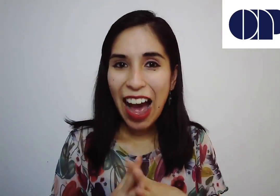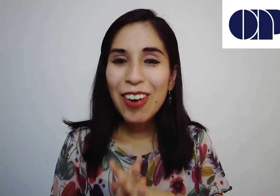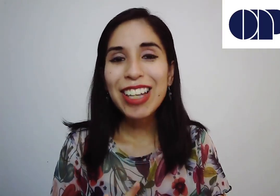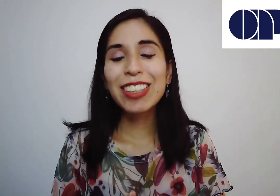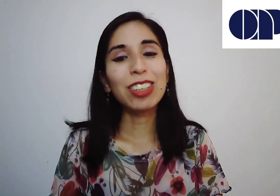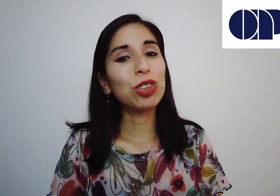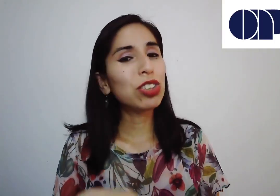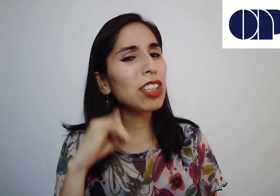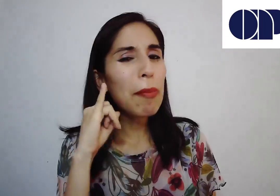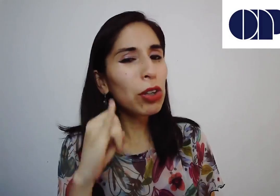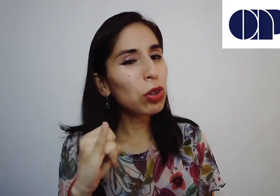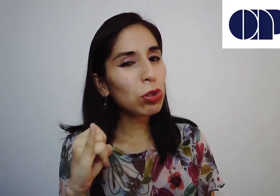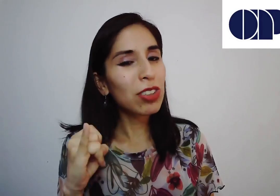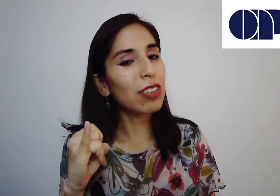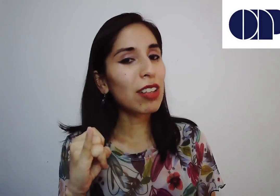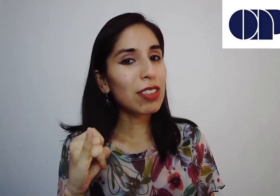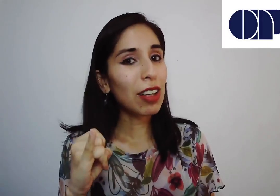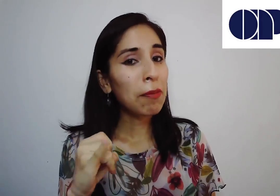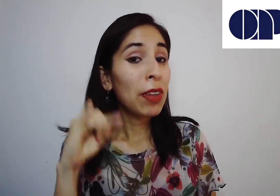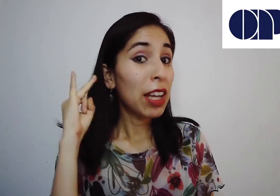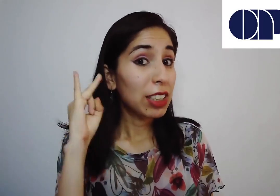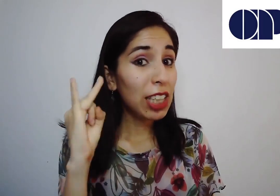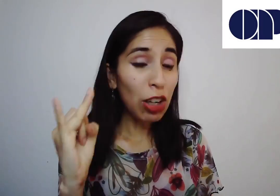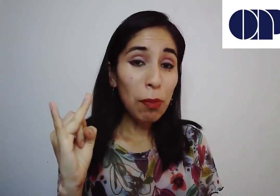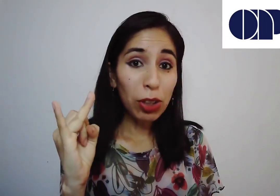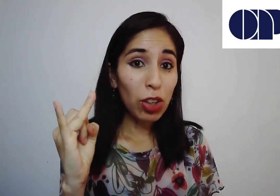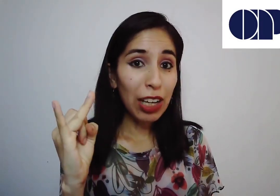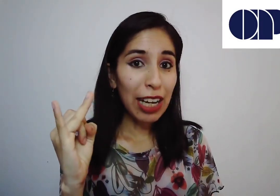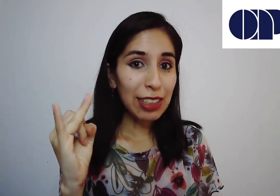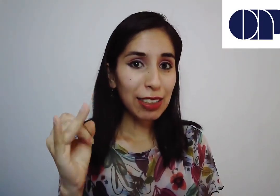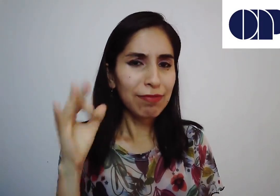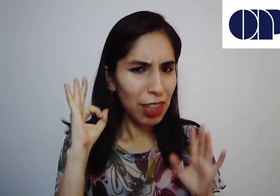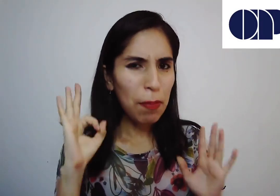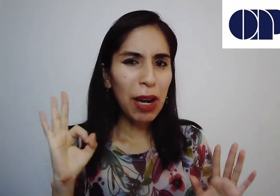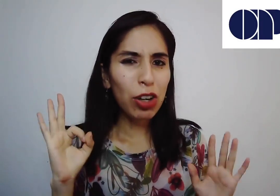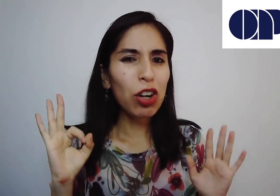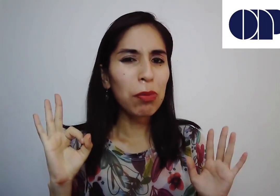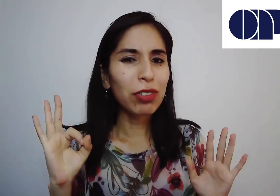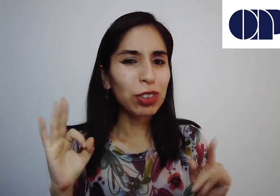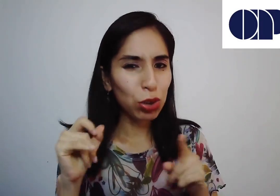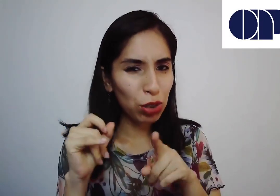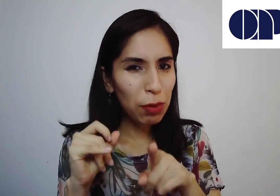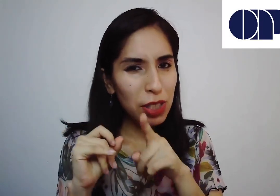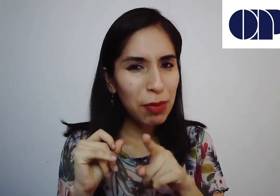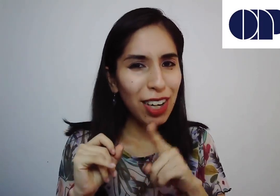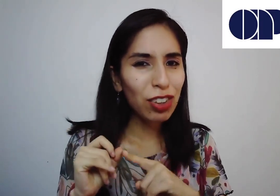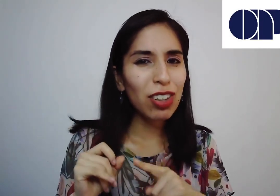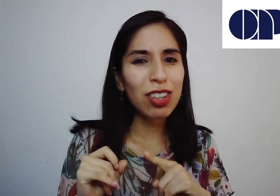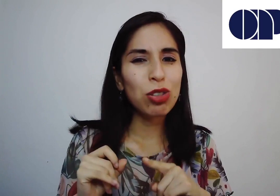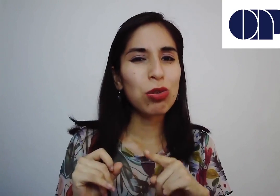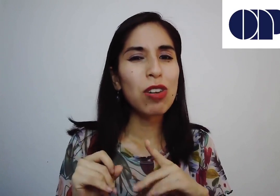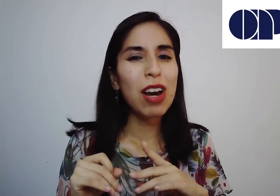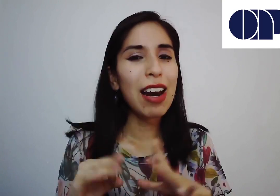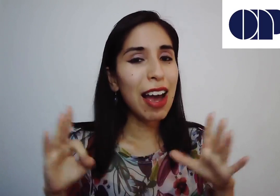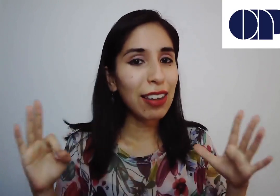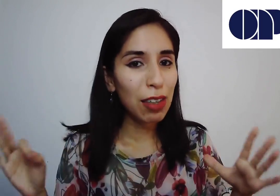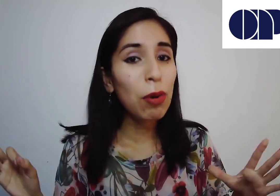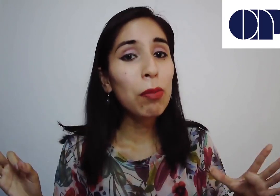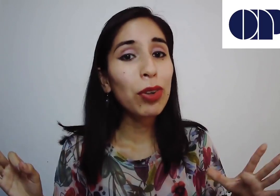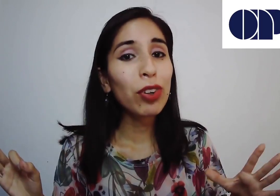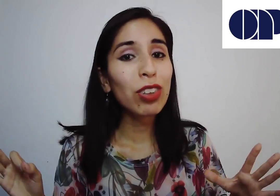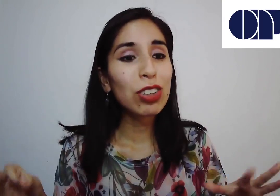ahora sí si usted llamar con su asistencia ya compartió la clase y para colmo si usted me está mirando desde su celular